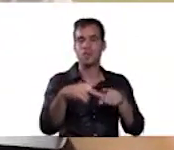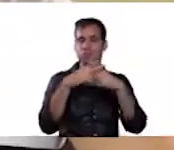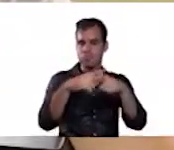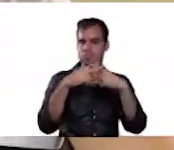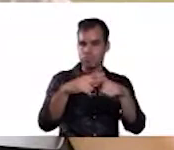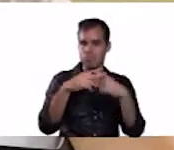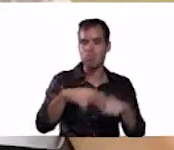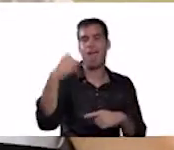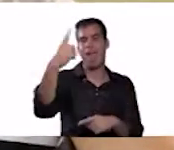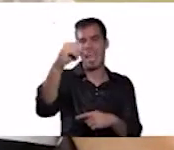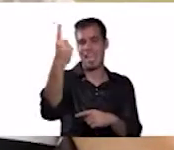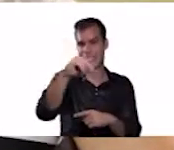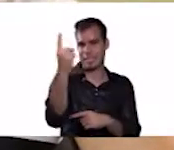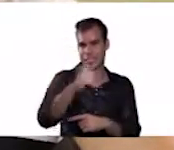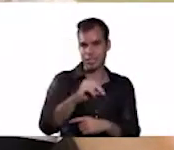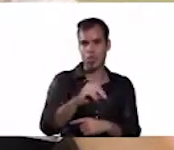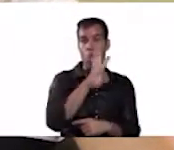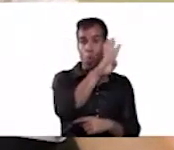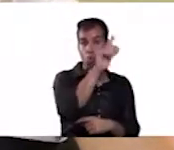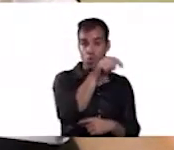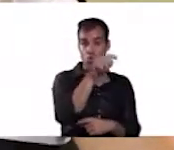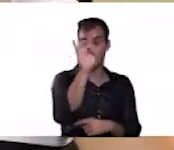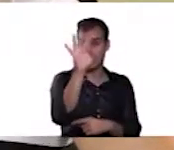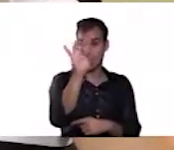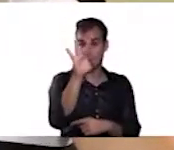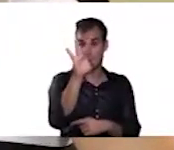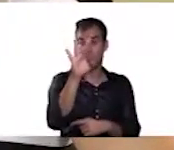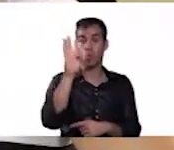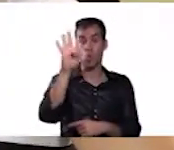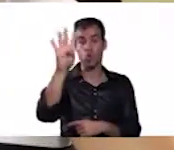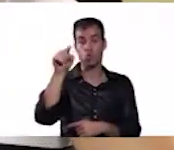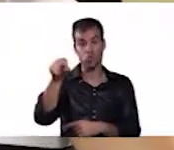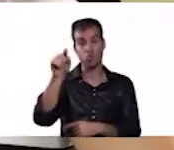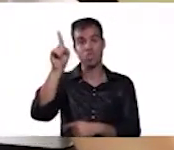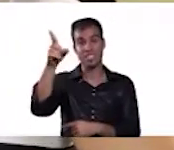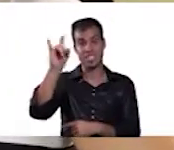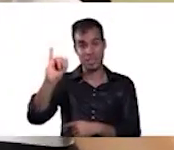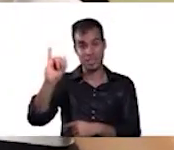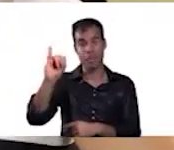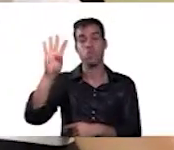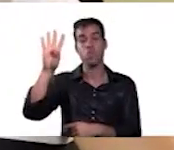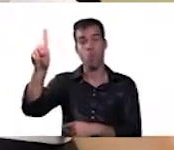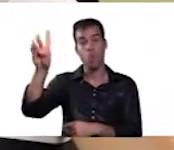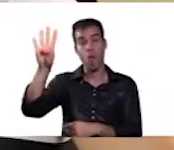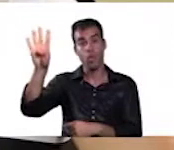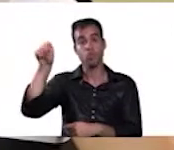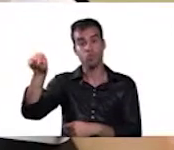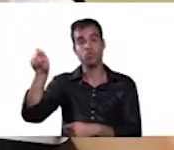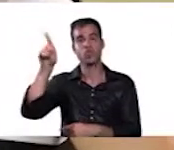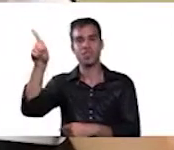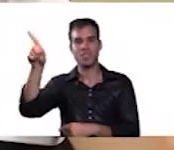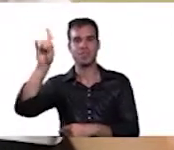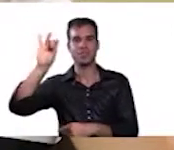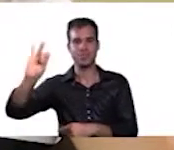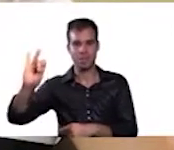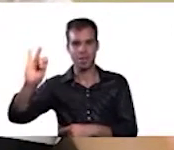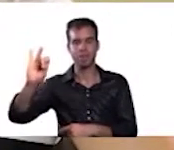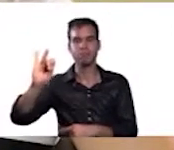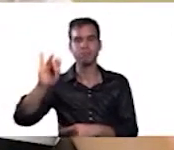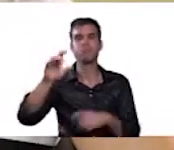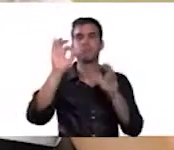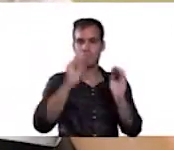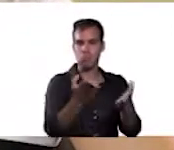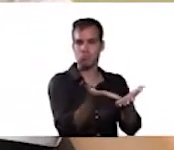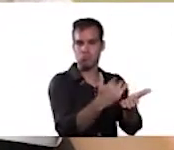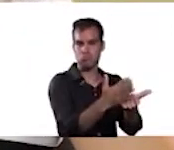los ejercicios 4.15, 4.16 y 4.17 de